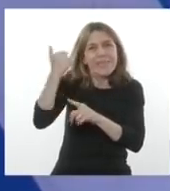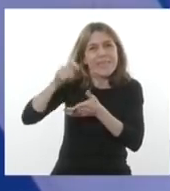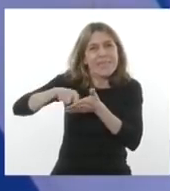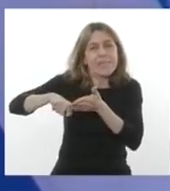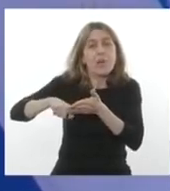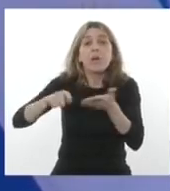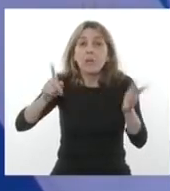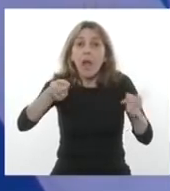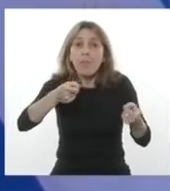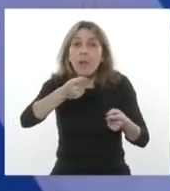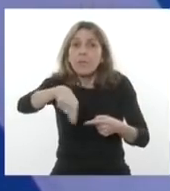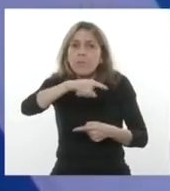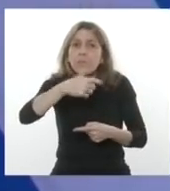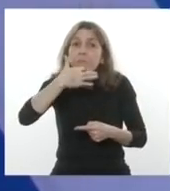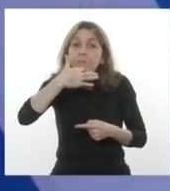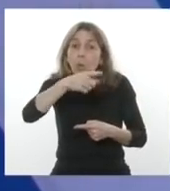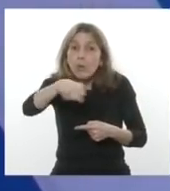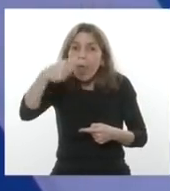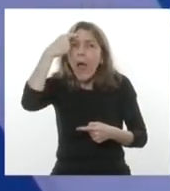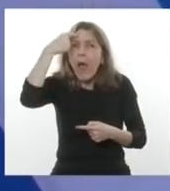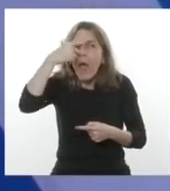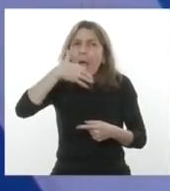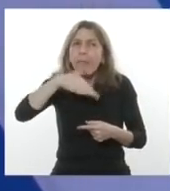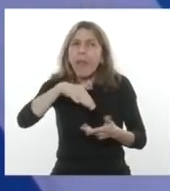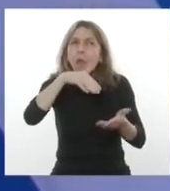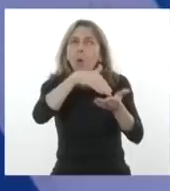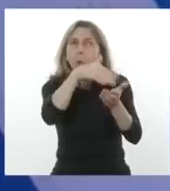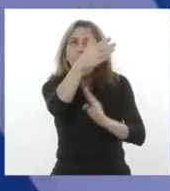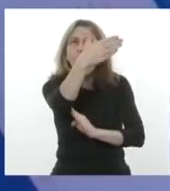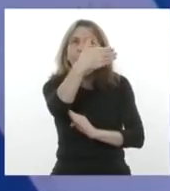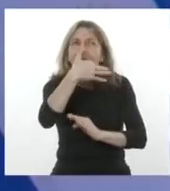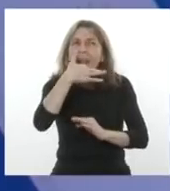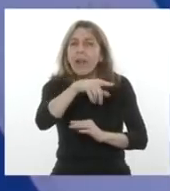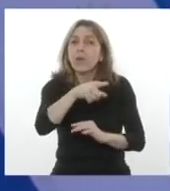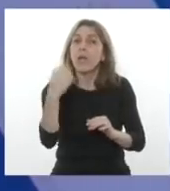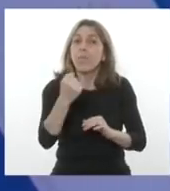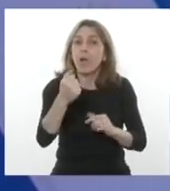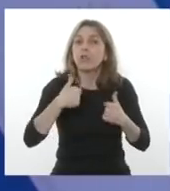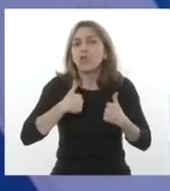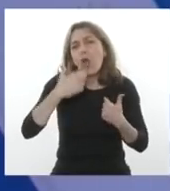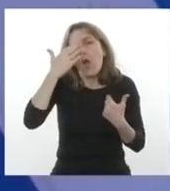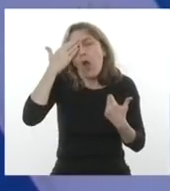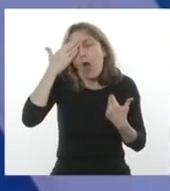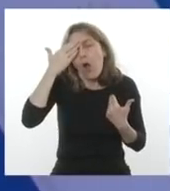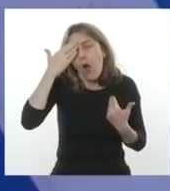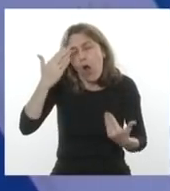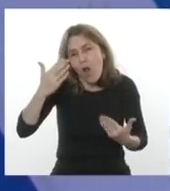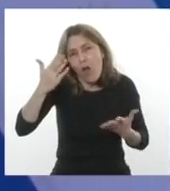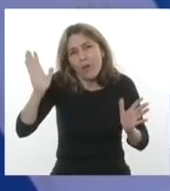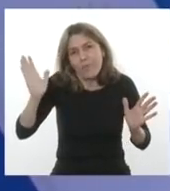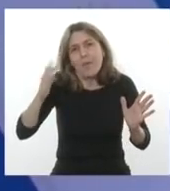Entender lo que están haciendo hoy es muy importante. Y yo tengo el honor de